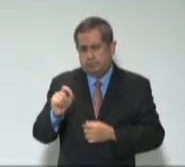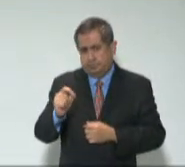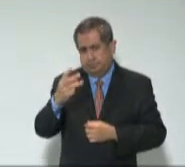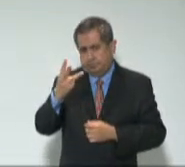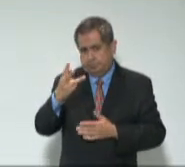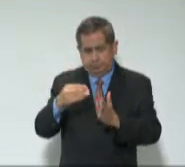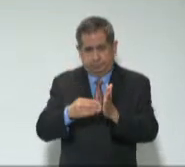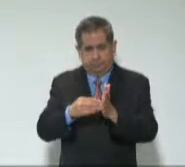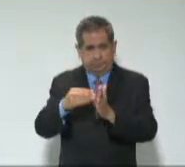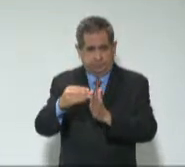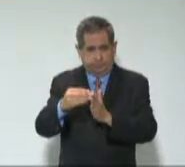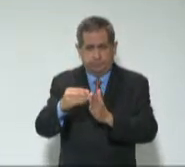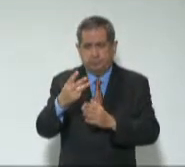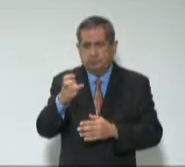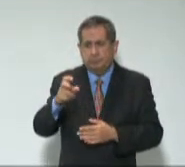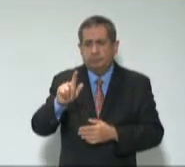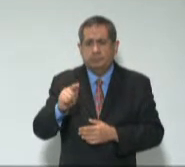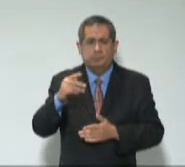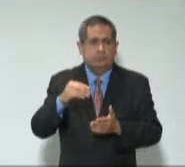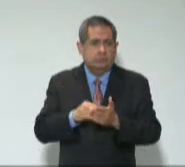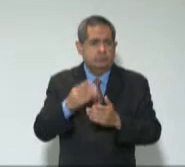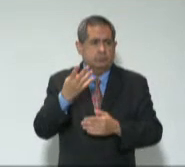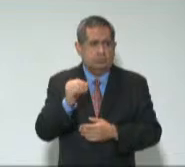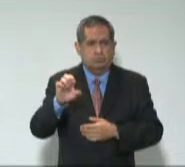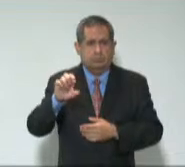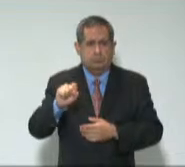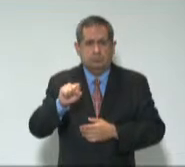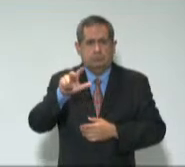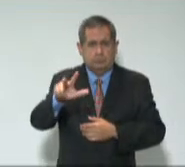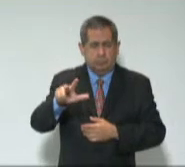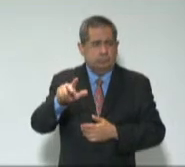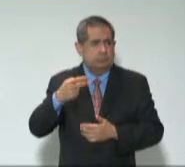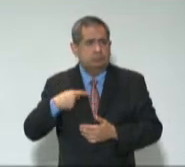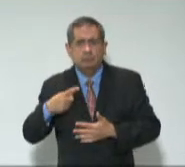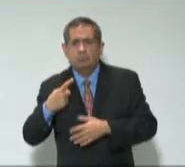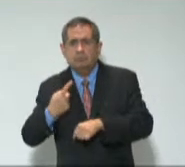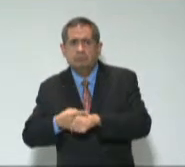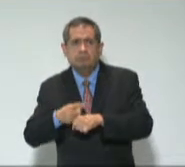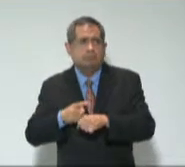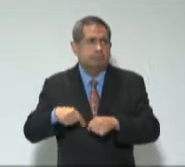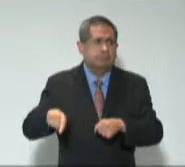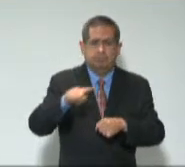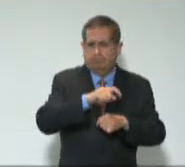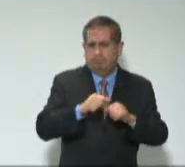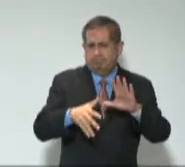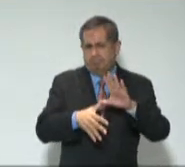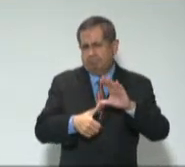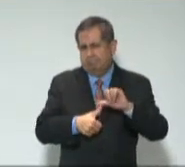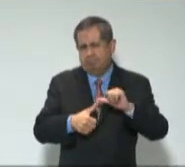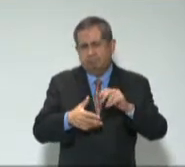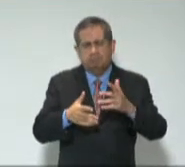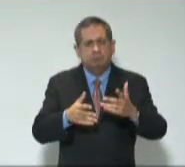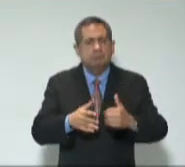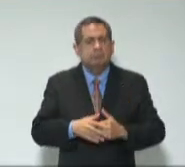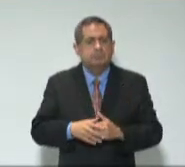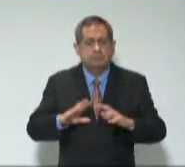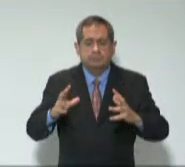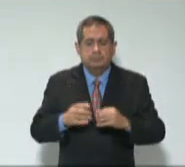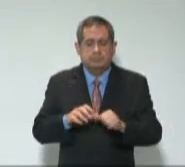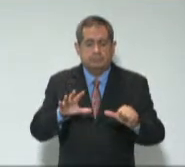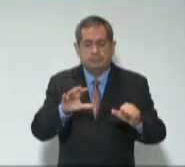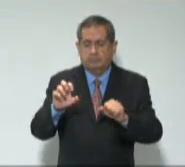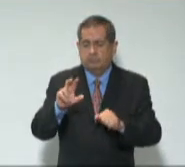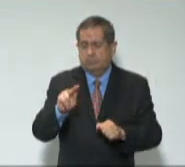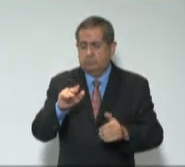millones 37198 casos y más de 680,000